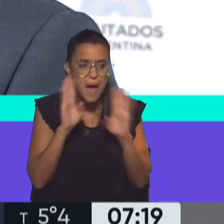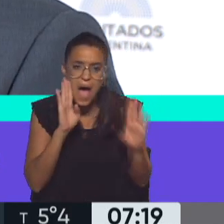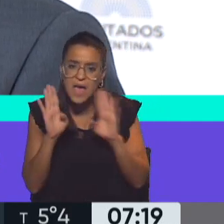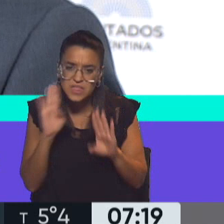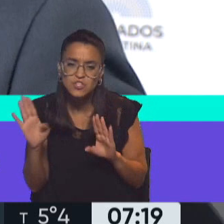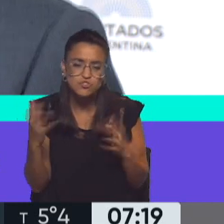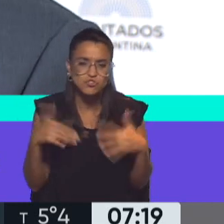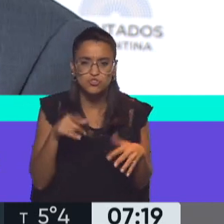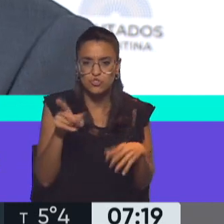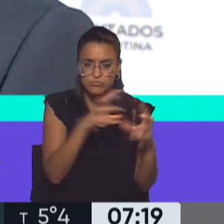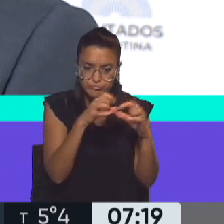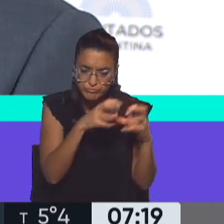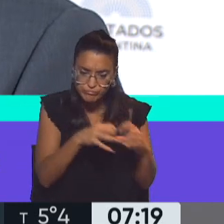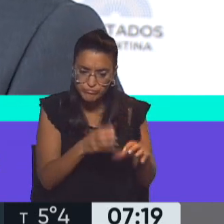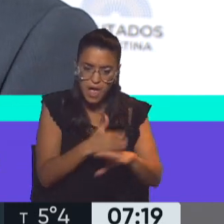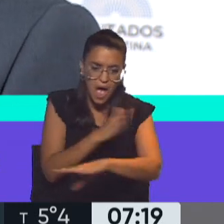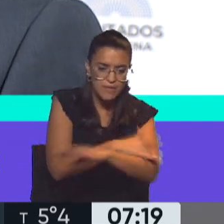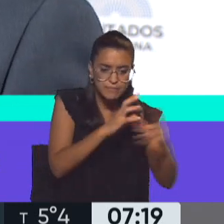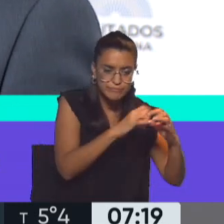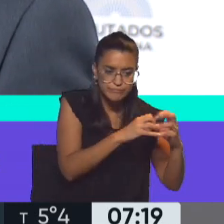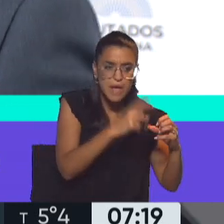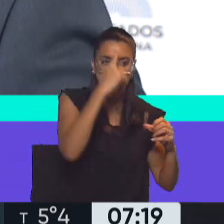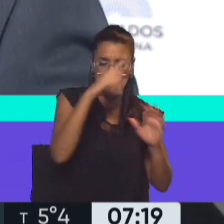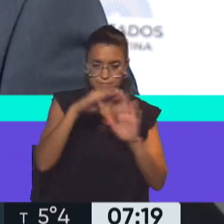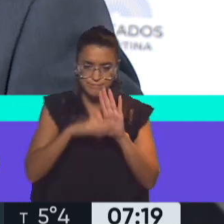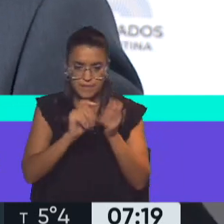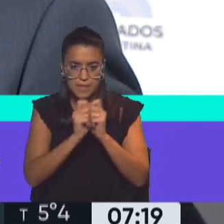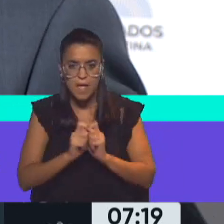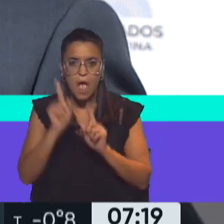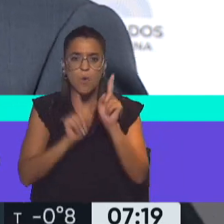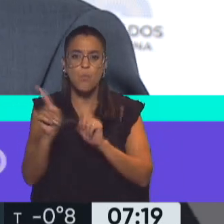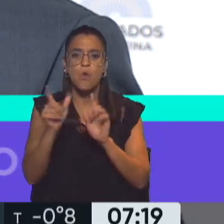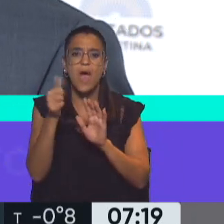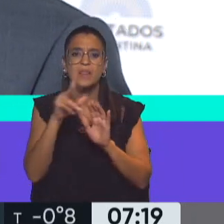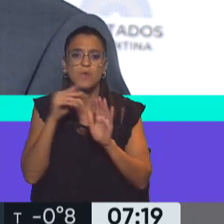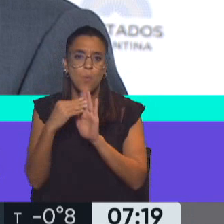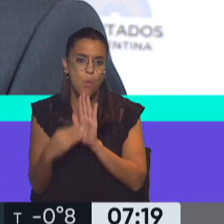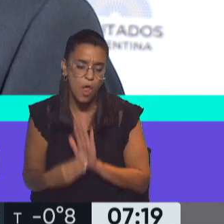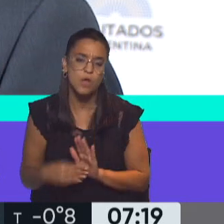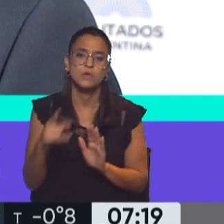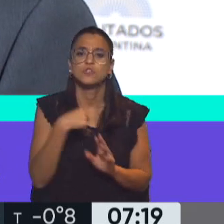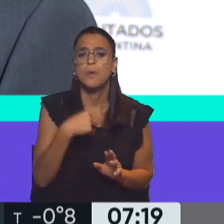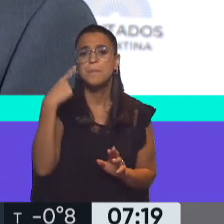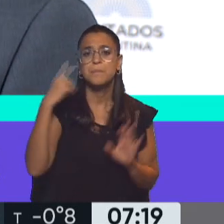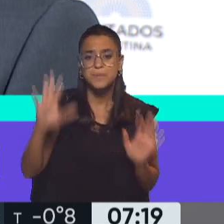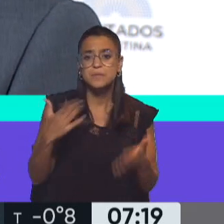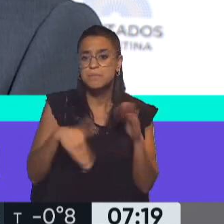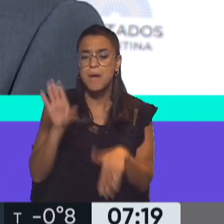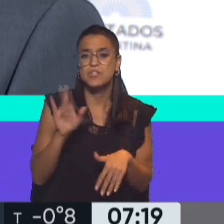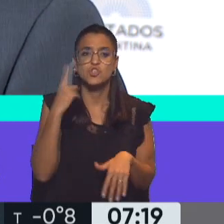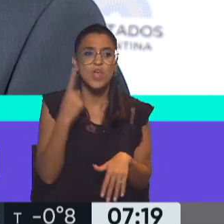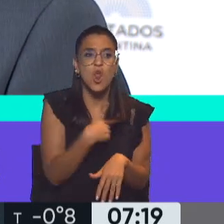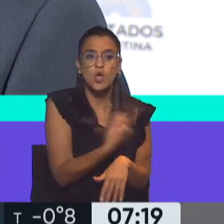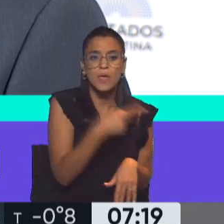durante todas estas sesiones preparatorias o estas reuniones de comisión y creemos que han sido satisfechas la mayoría de las